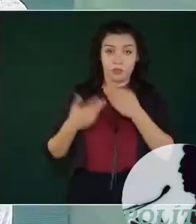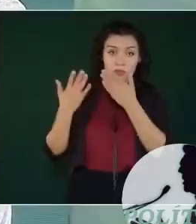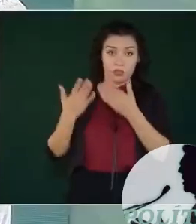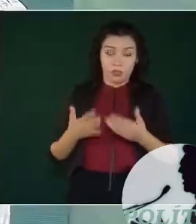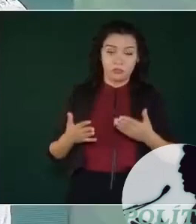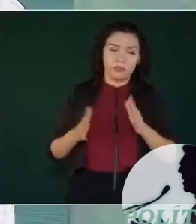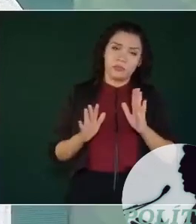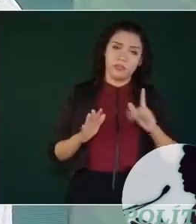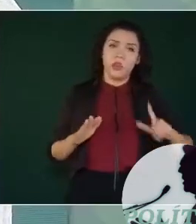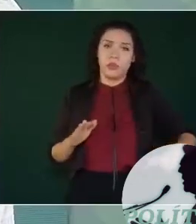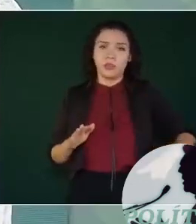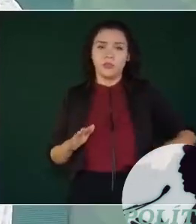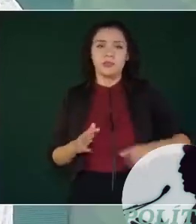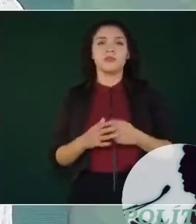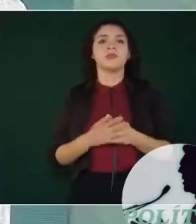hace